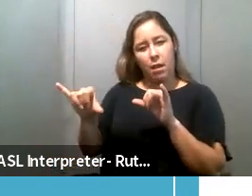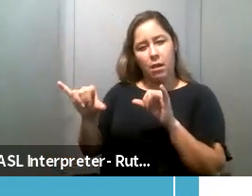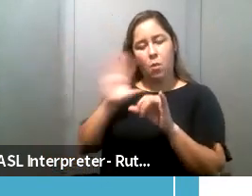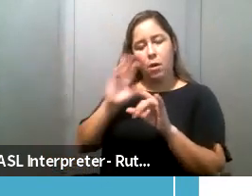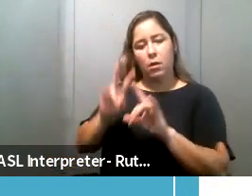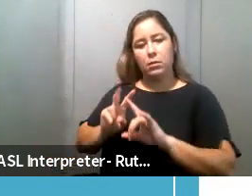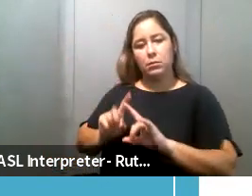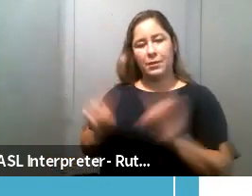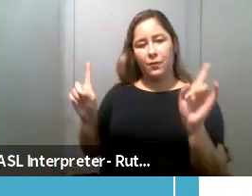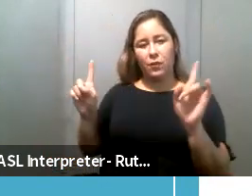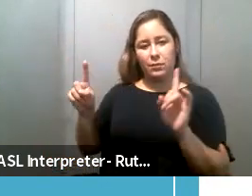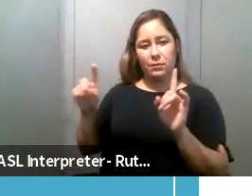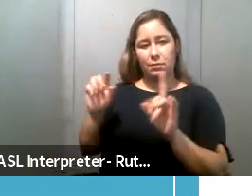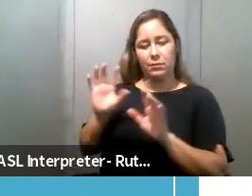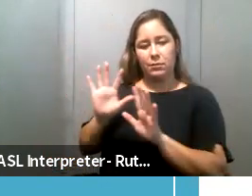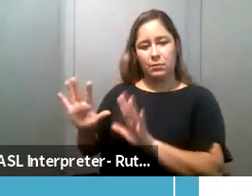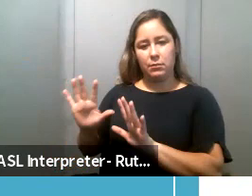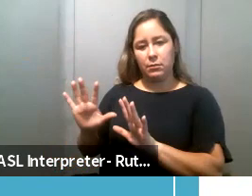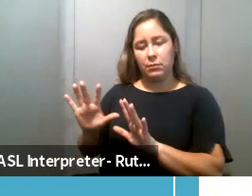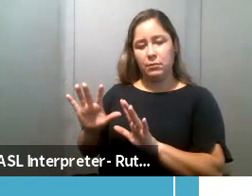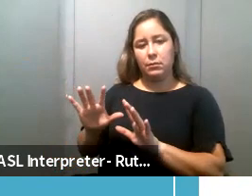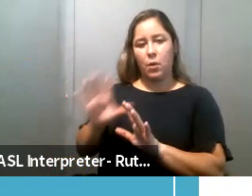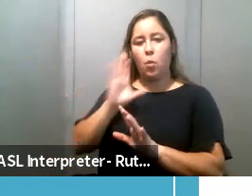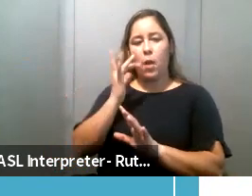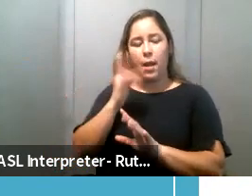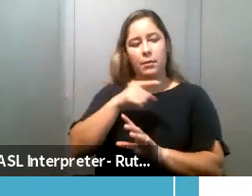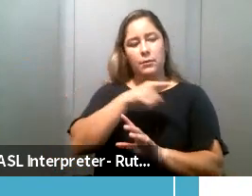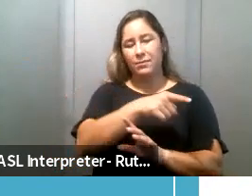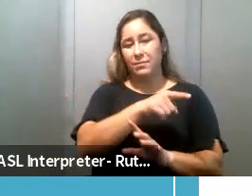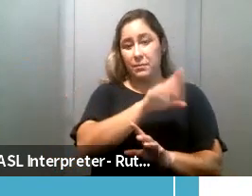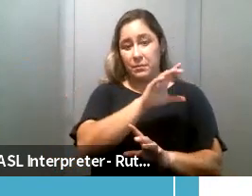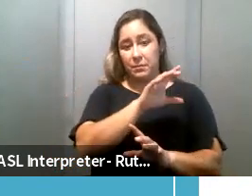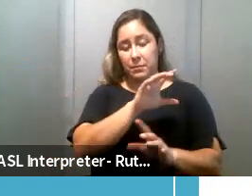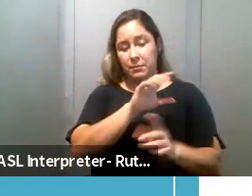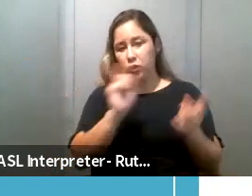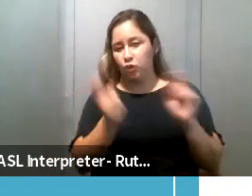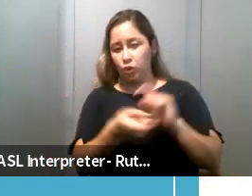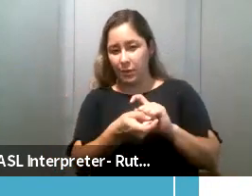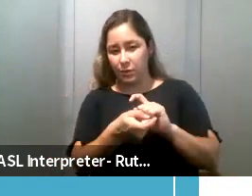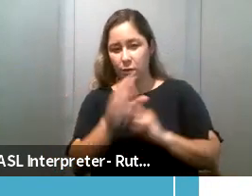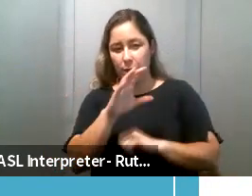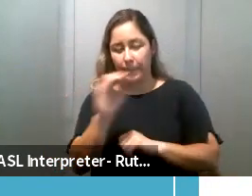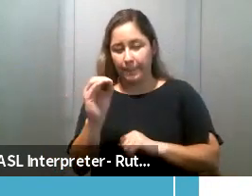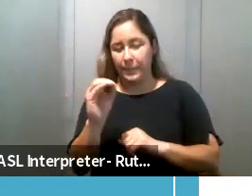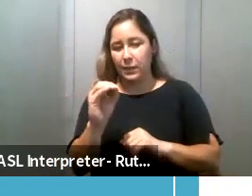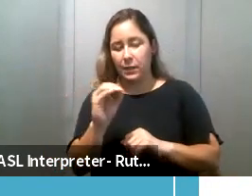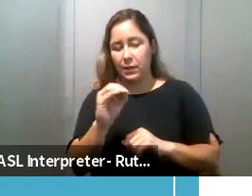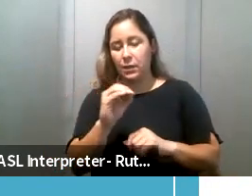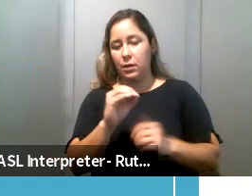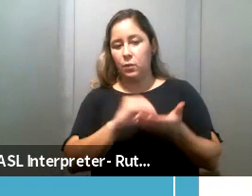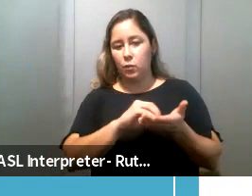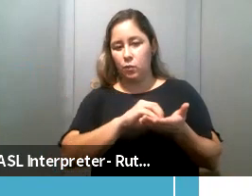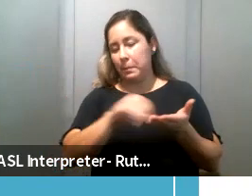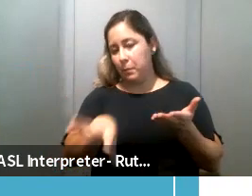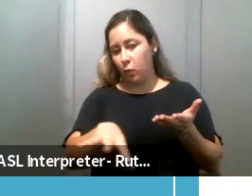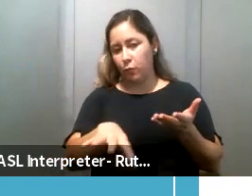cambiaría la capacidad de compañías para tener un contrato con ICE para detener a personas. New Way Forward es